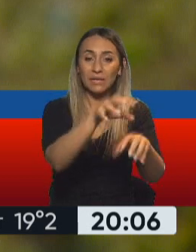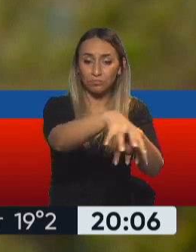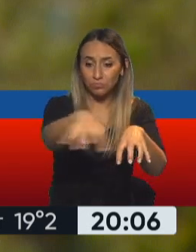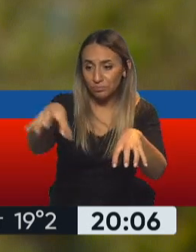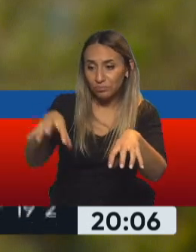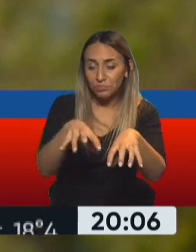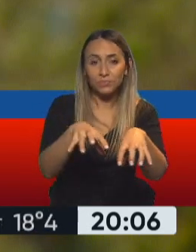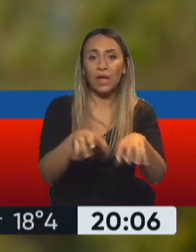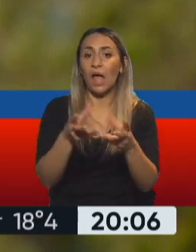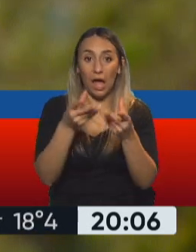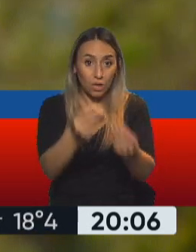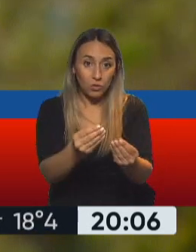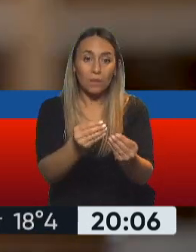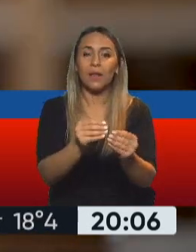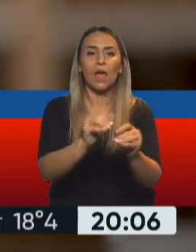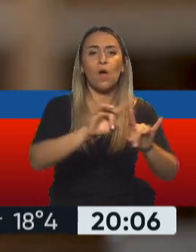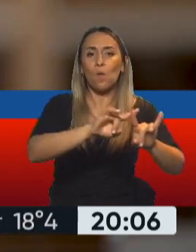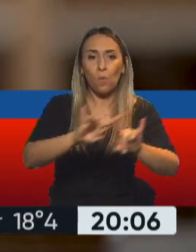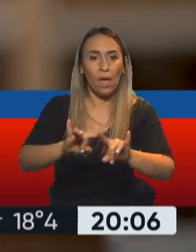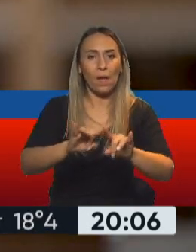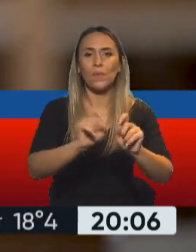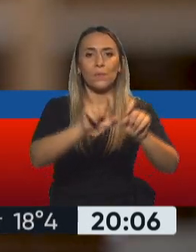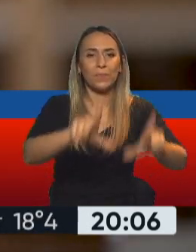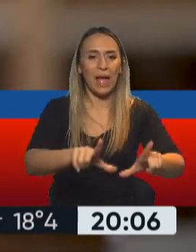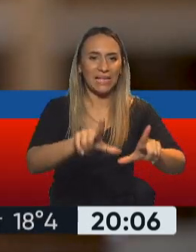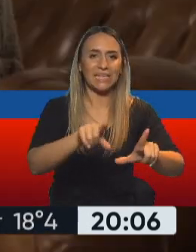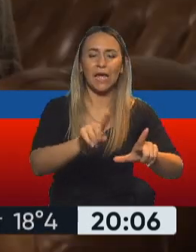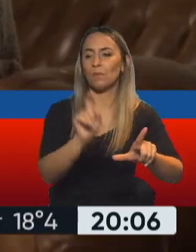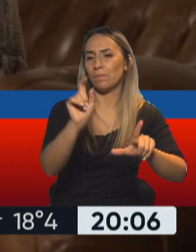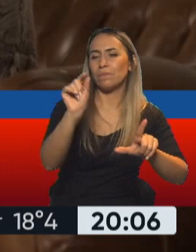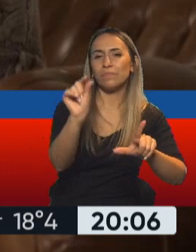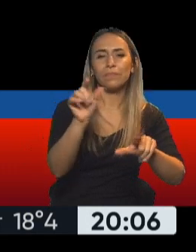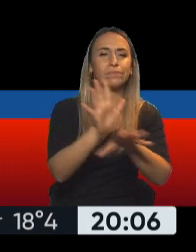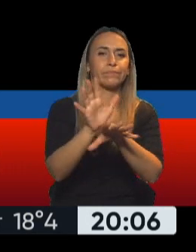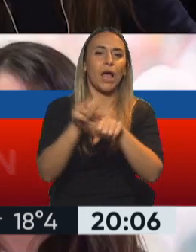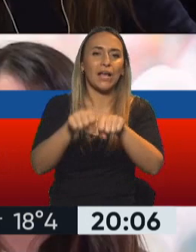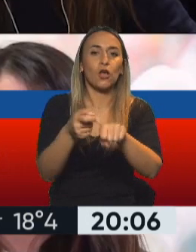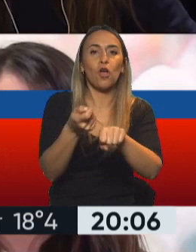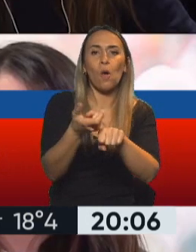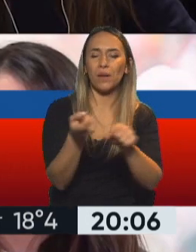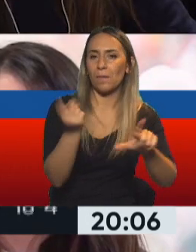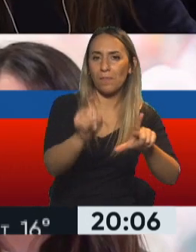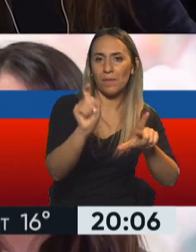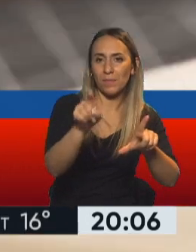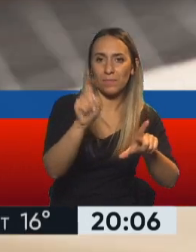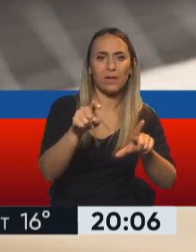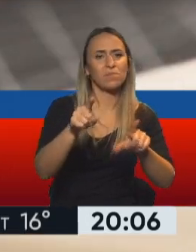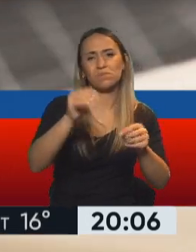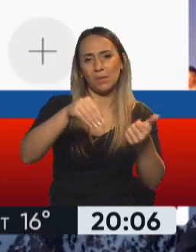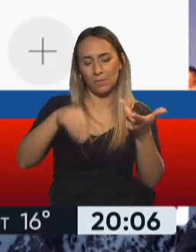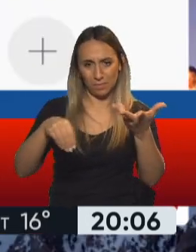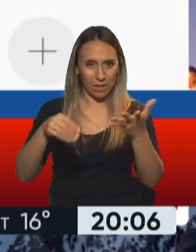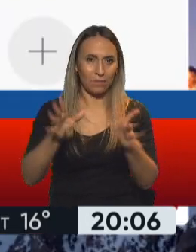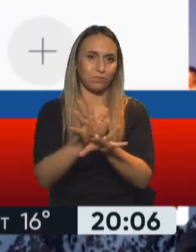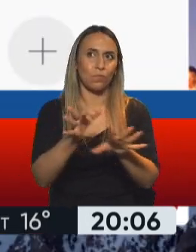un negocio digital, a desarrollar su sitio web, su página con carrito de compras y bueno, muchas herramientas de gestión más para lo que es la venta.